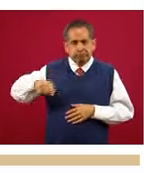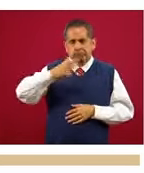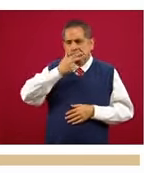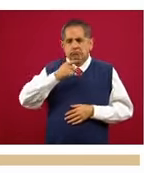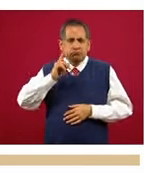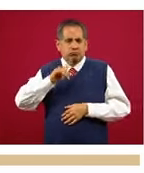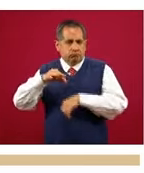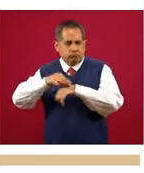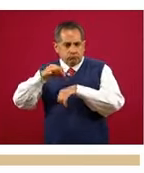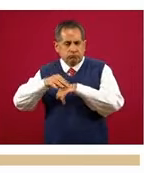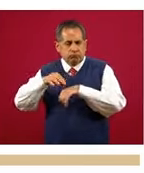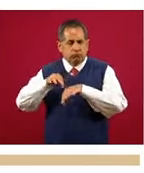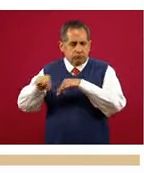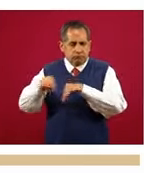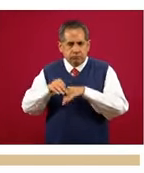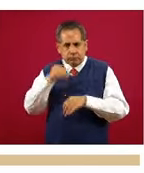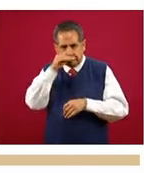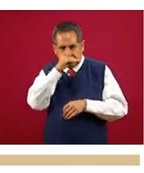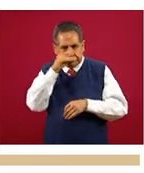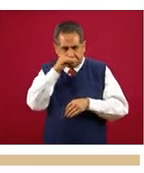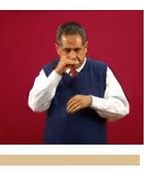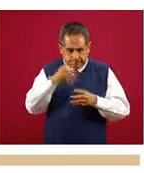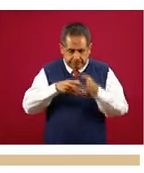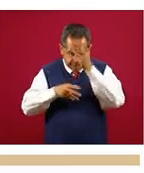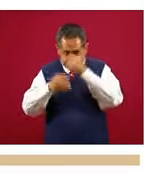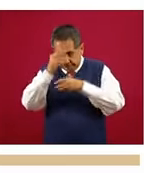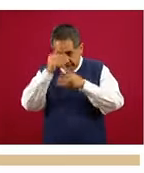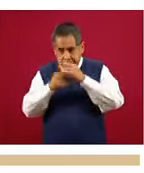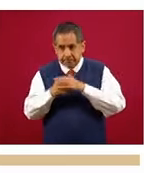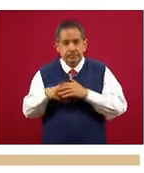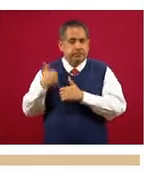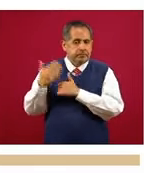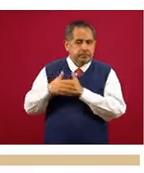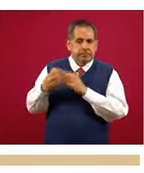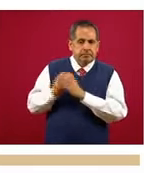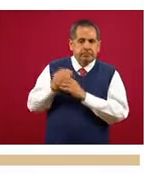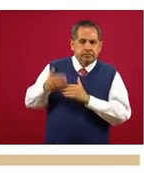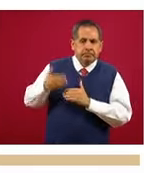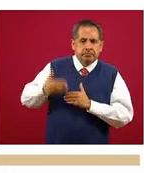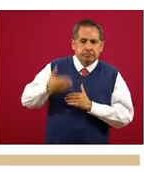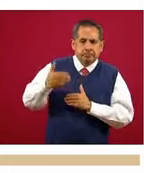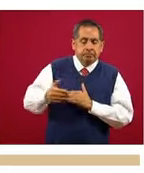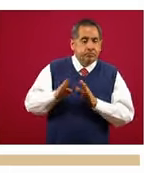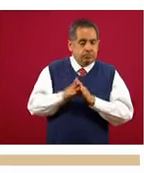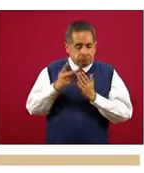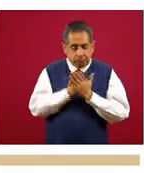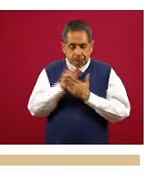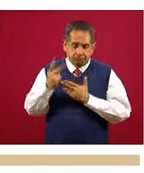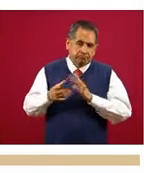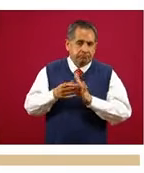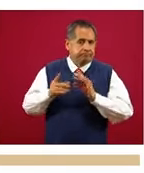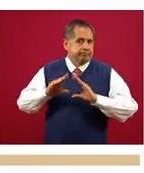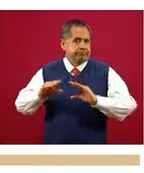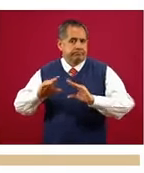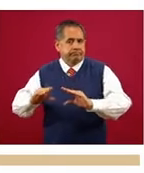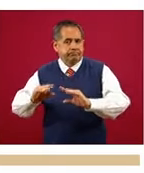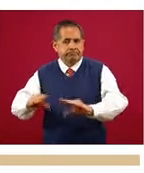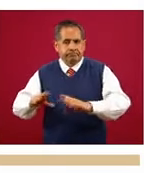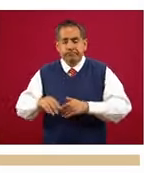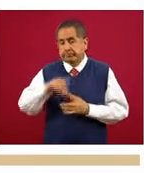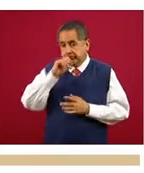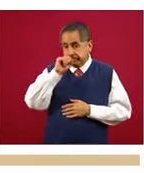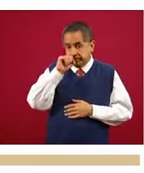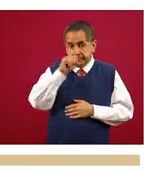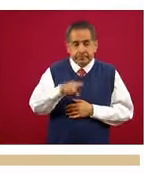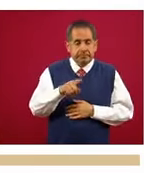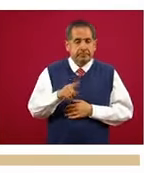gratuitos y que se irán incrementando el número de módulos de acuerdo al avance del programa. Se tiene también la